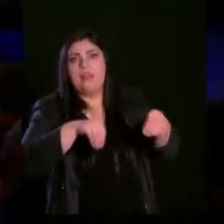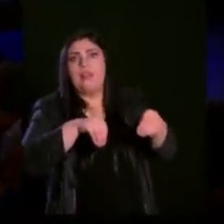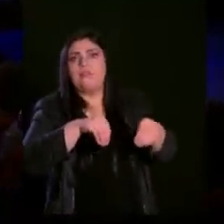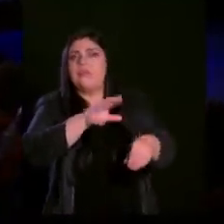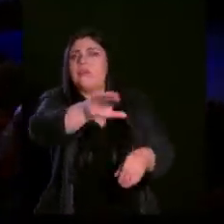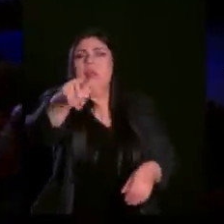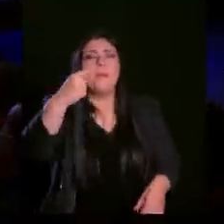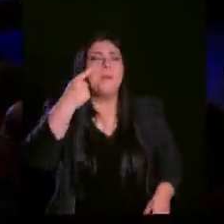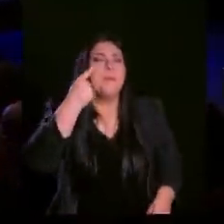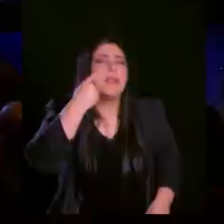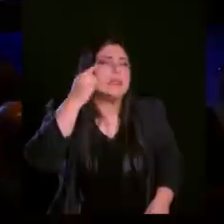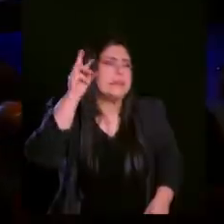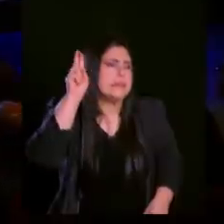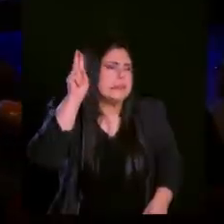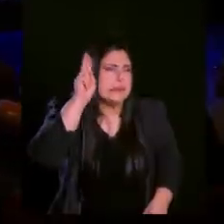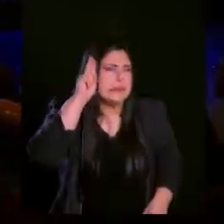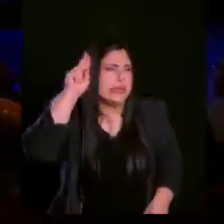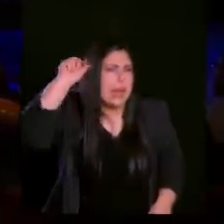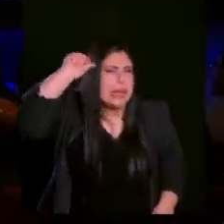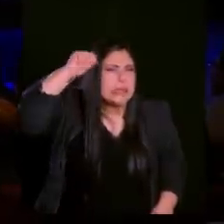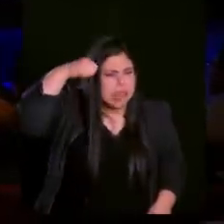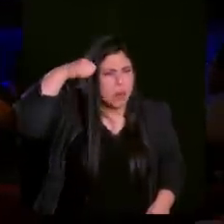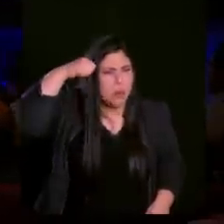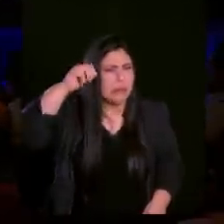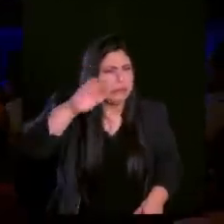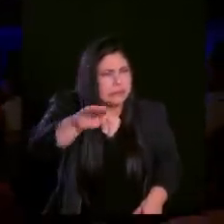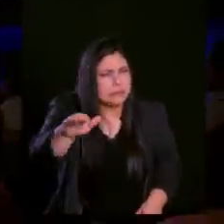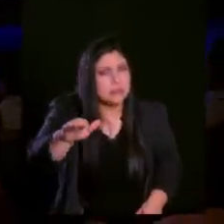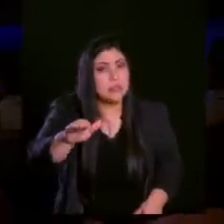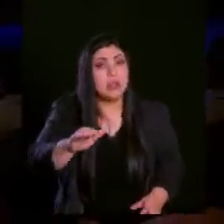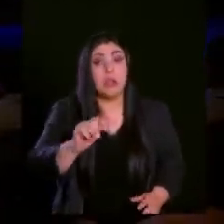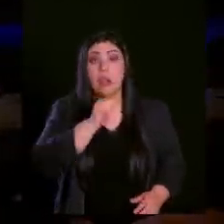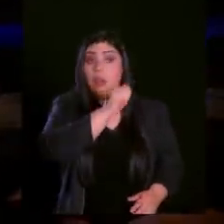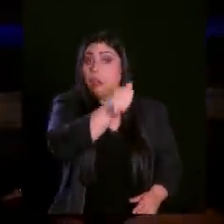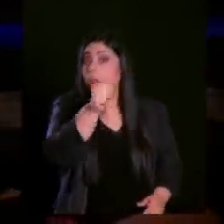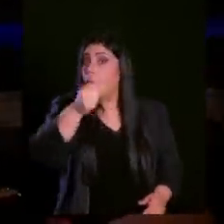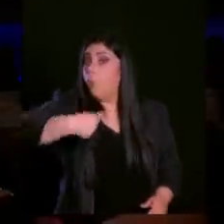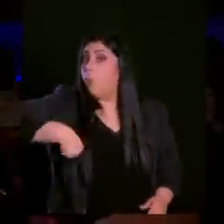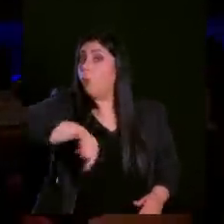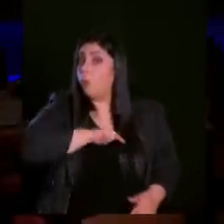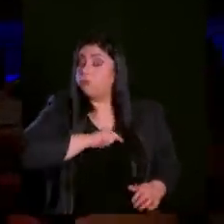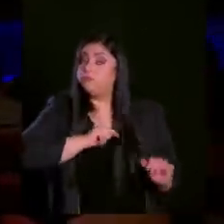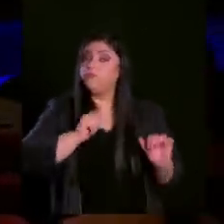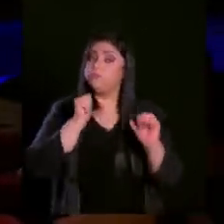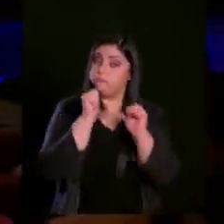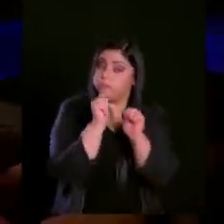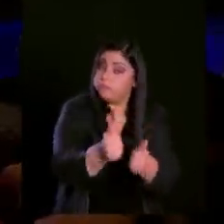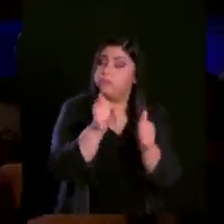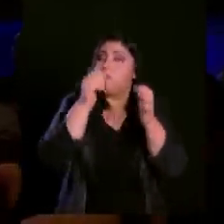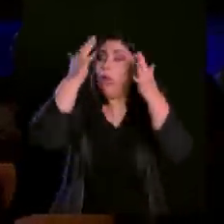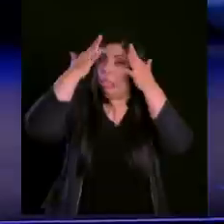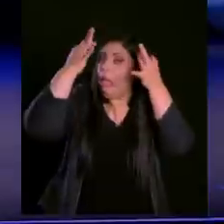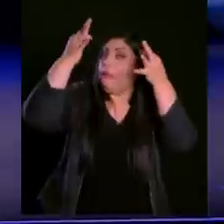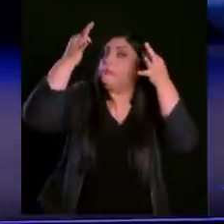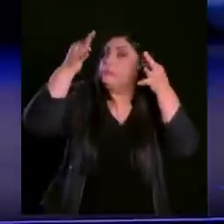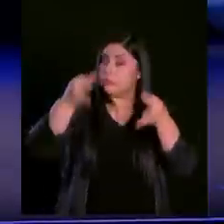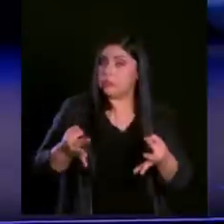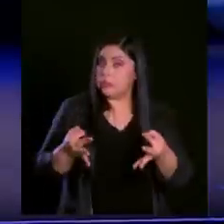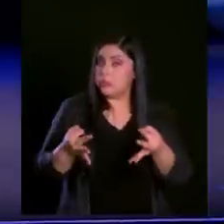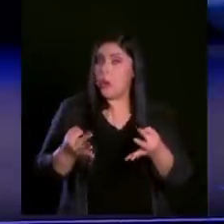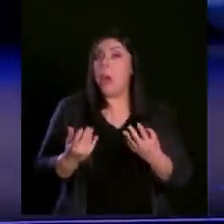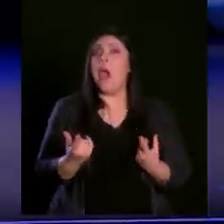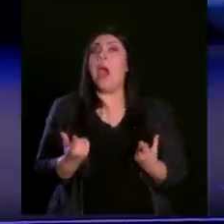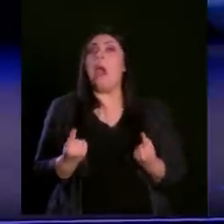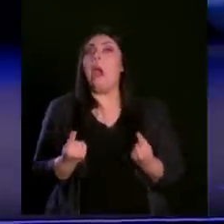pensamiento hay decisiones en la vida de cada uno de ustedes que va a definir el presente